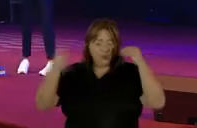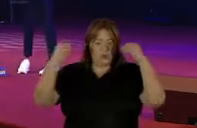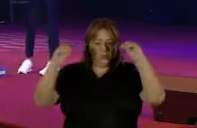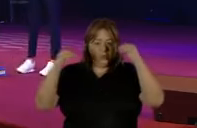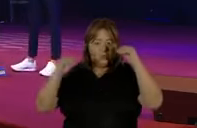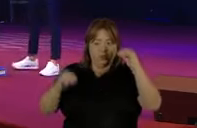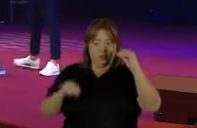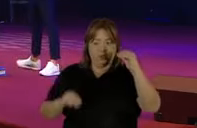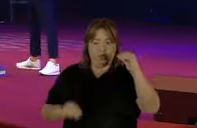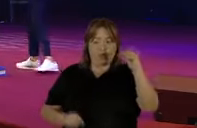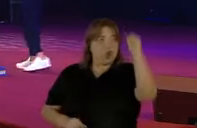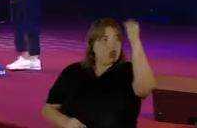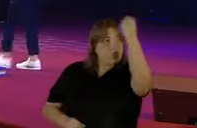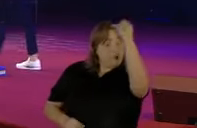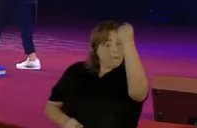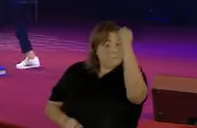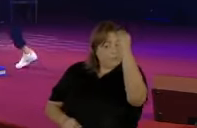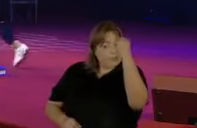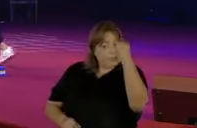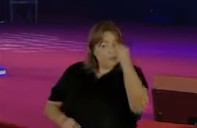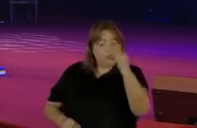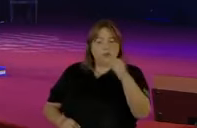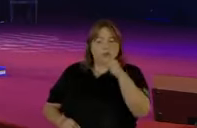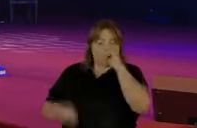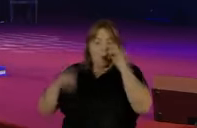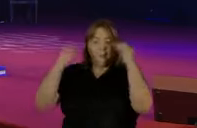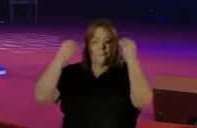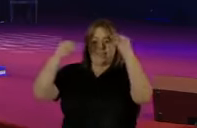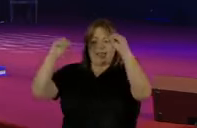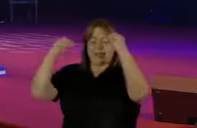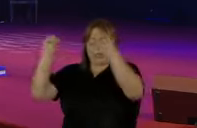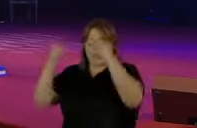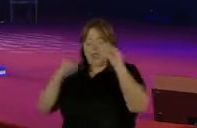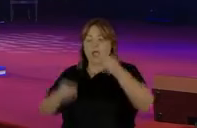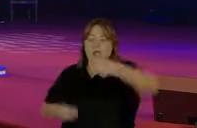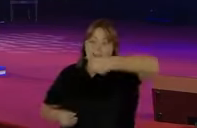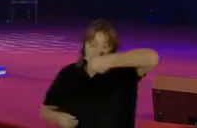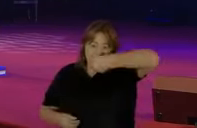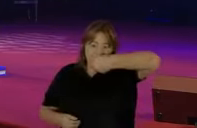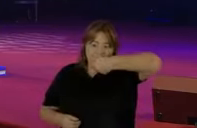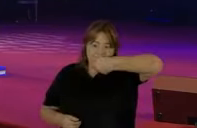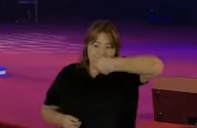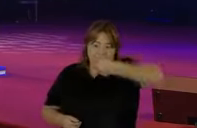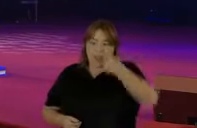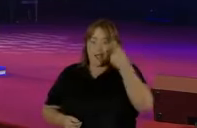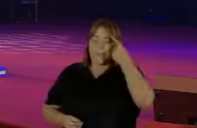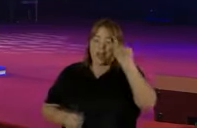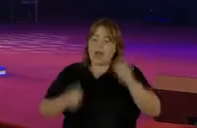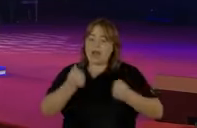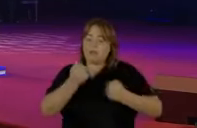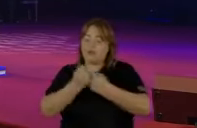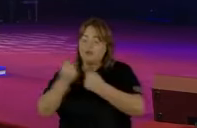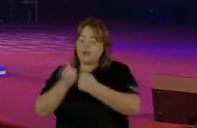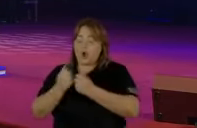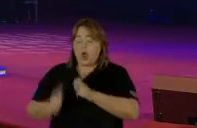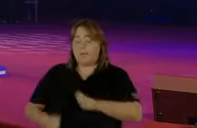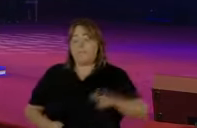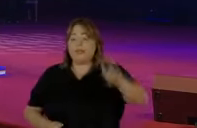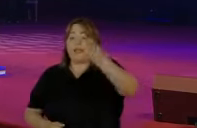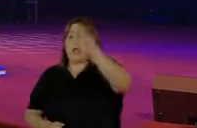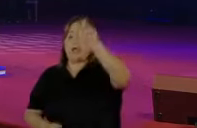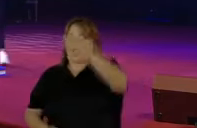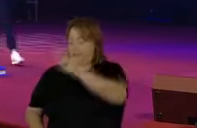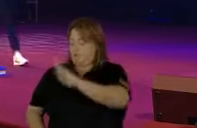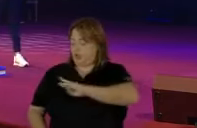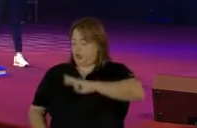todos los domingos hasta junio por el viaje misionero que vamos a tener. Vamos, ¿alguien lo puede celebrar? Vamos, porque esto es para la alma.